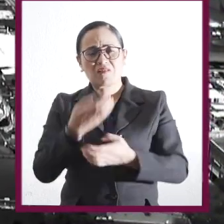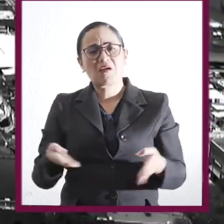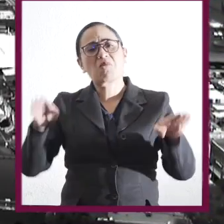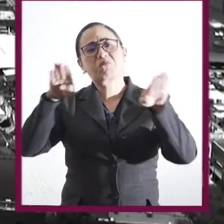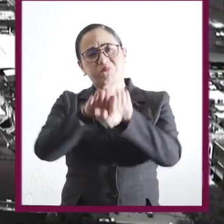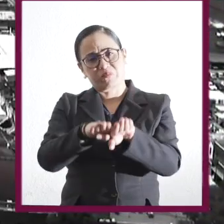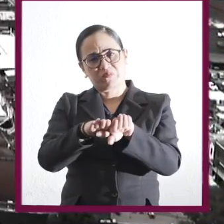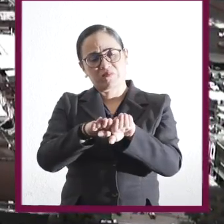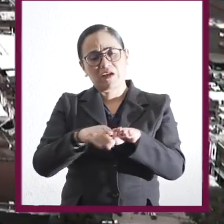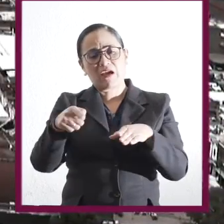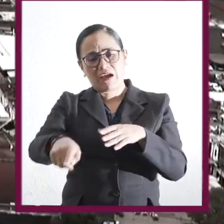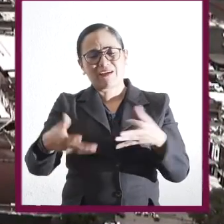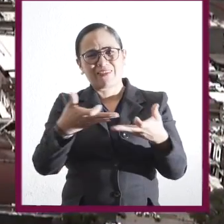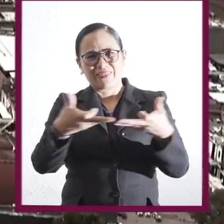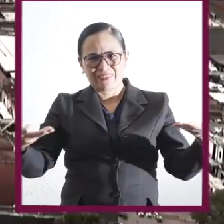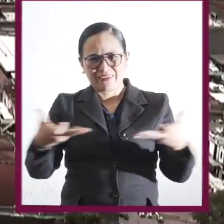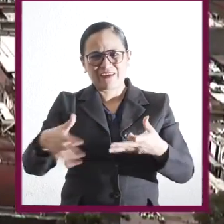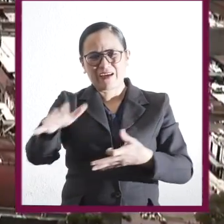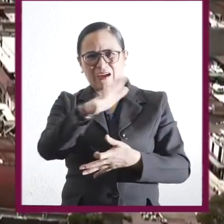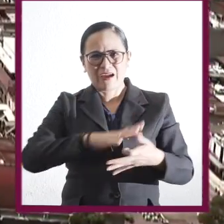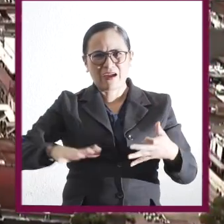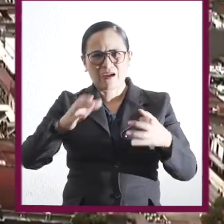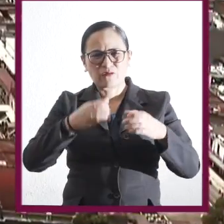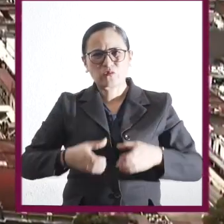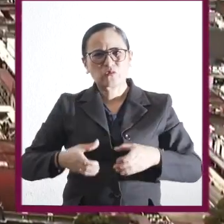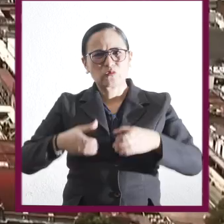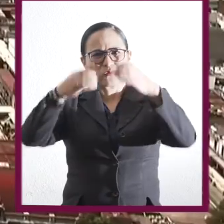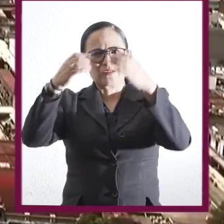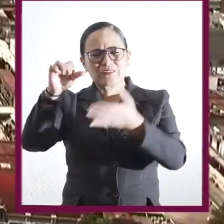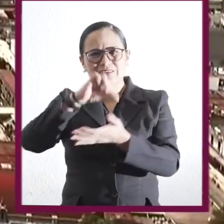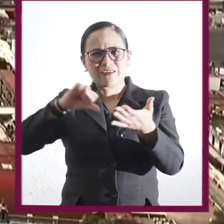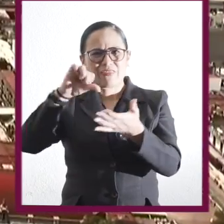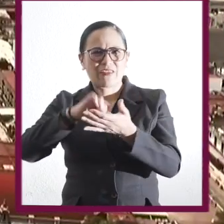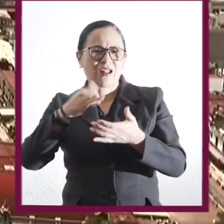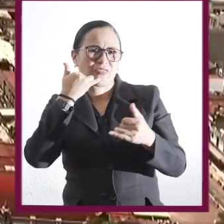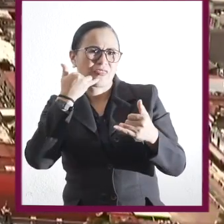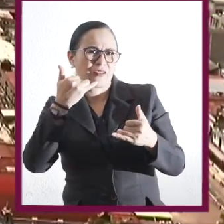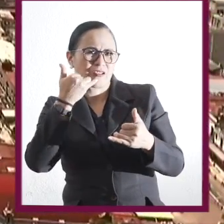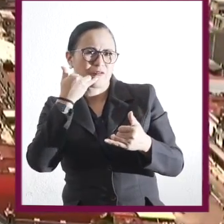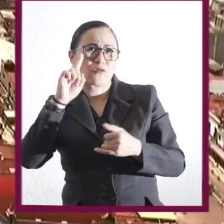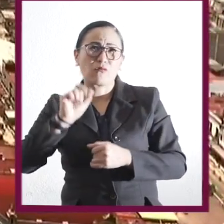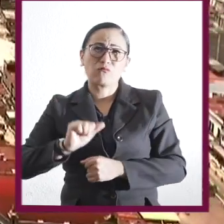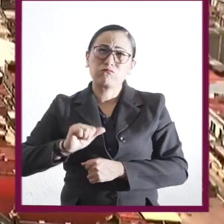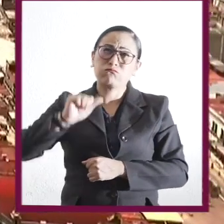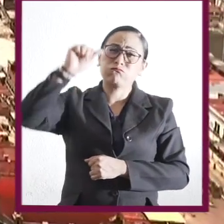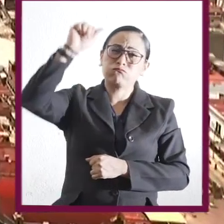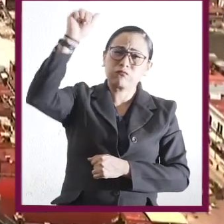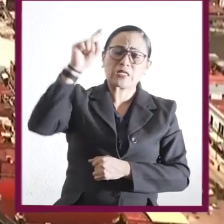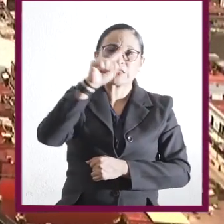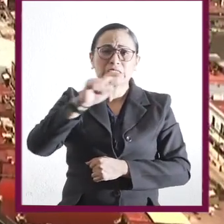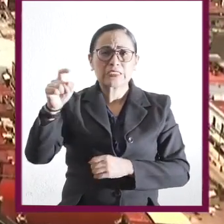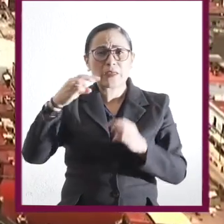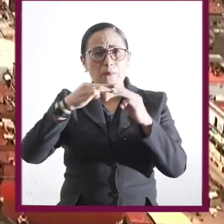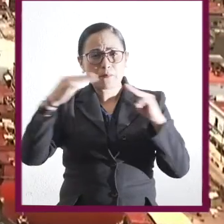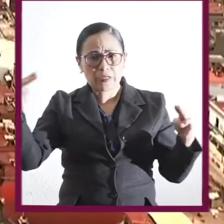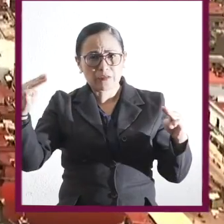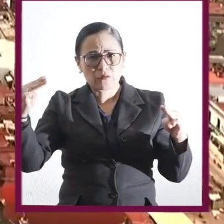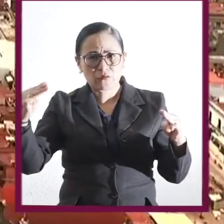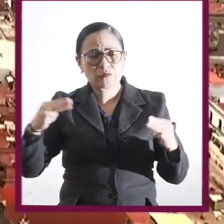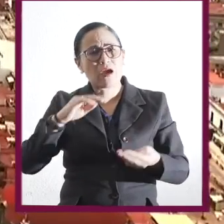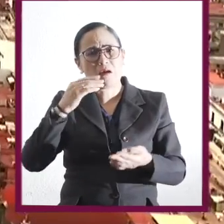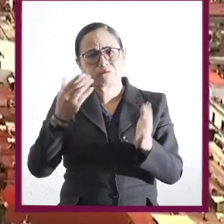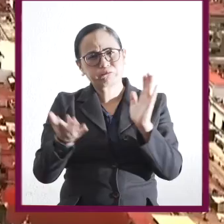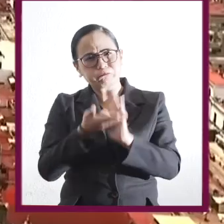Tras el cierre de la planta, en el predio se levantó una central telefónica que destaca por su antena de 100 metros de altura,